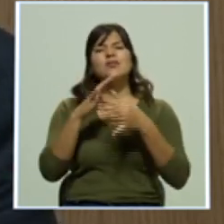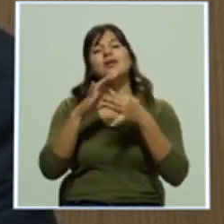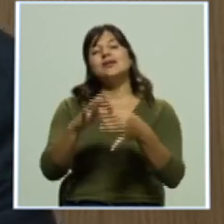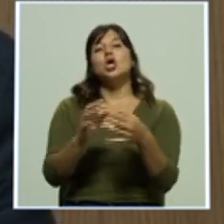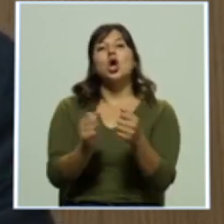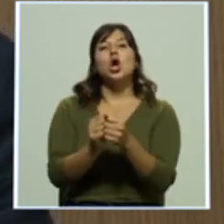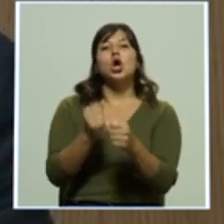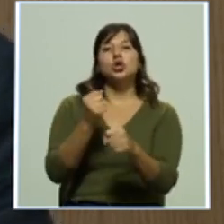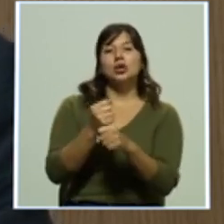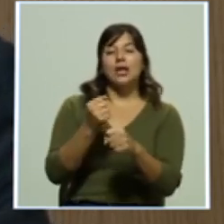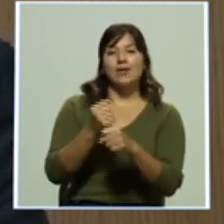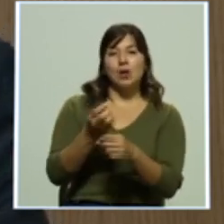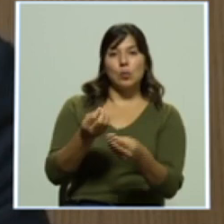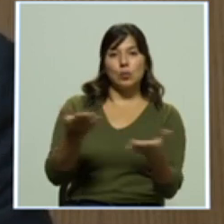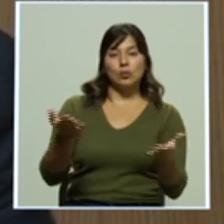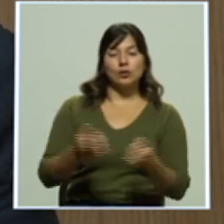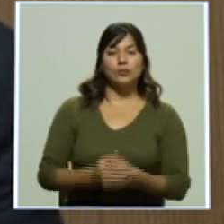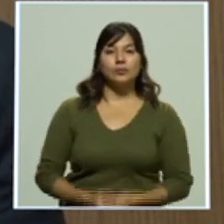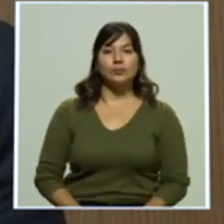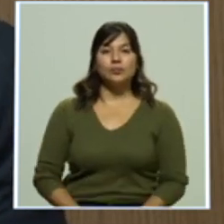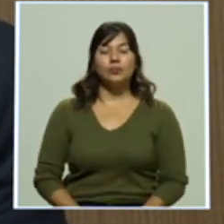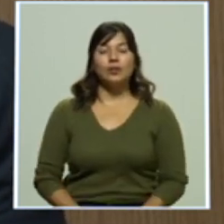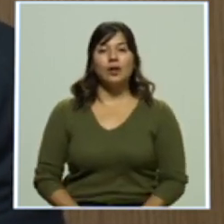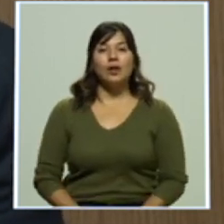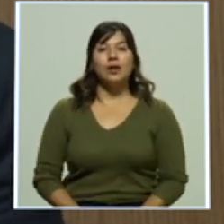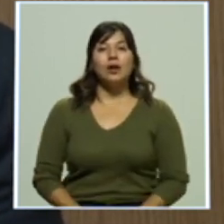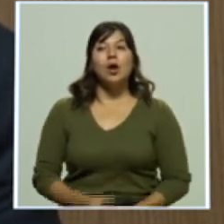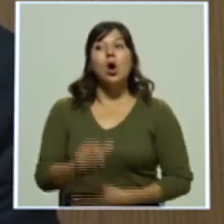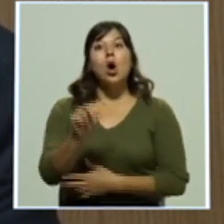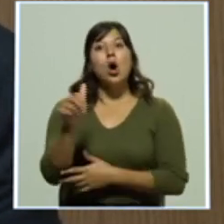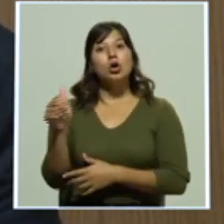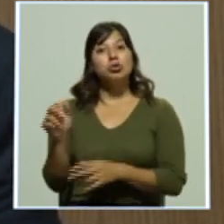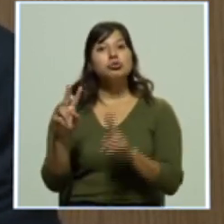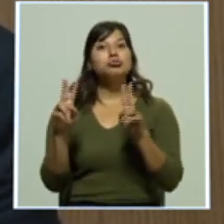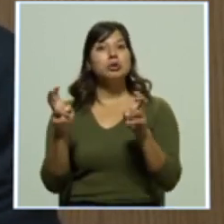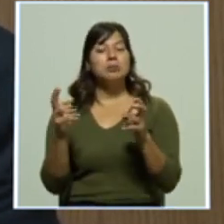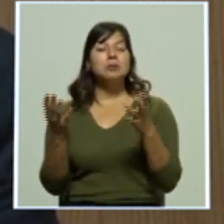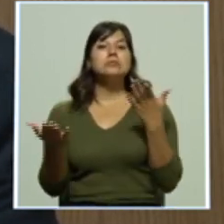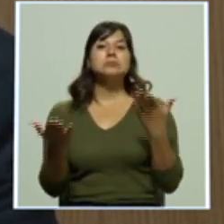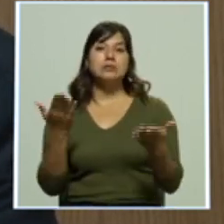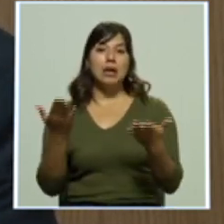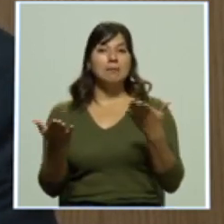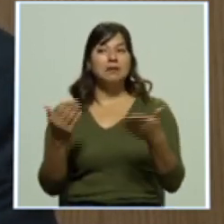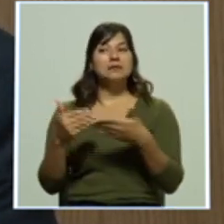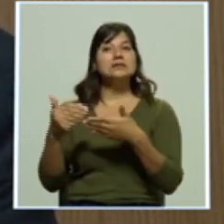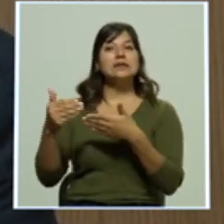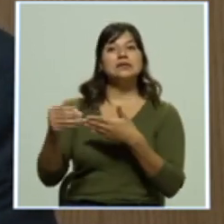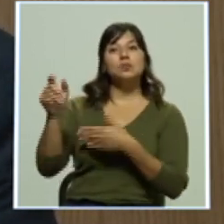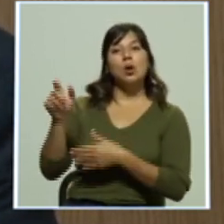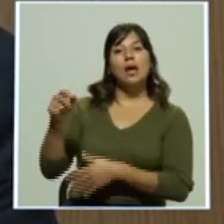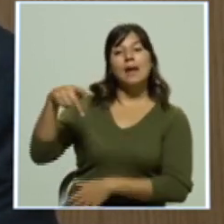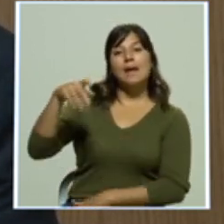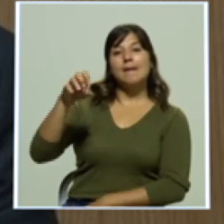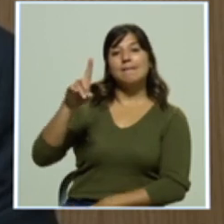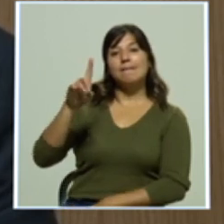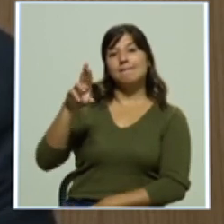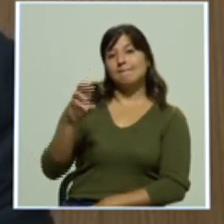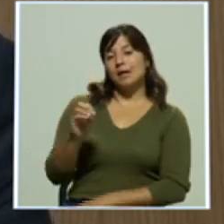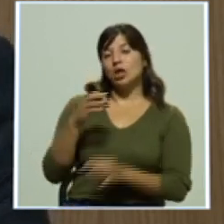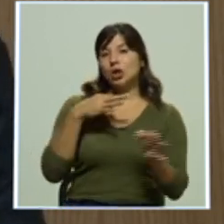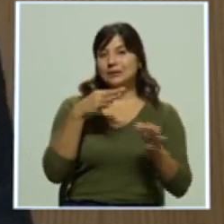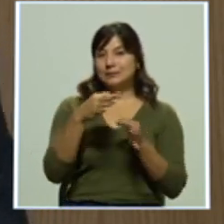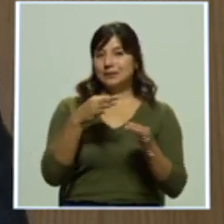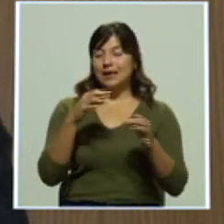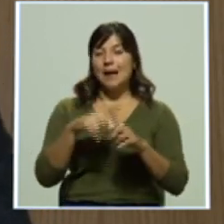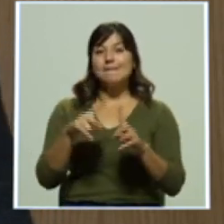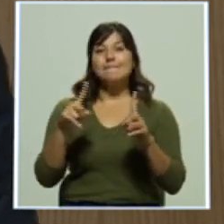esta aprobación de la ley. Hay algunos otros temas que probablemente ahora don Pedro entrará a comentar, pero básicamente